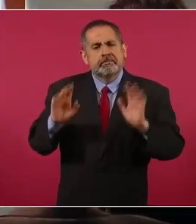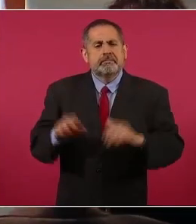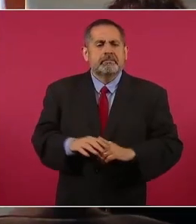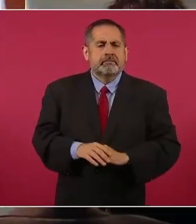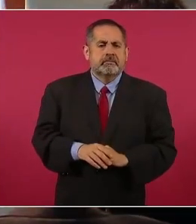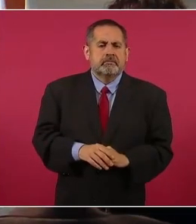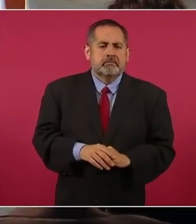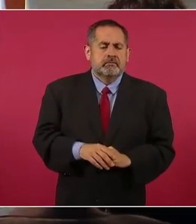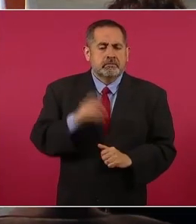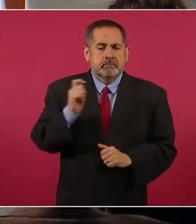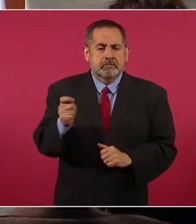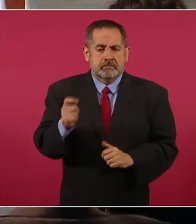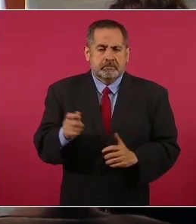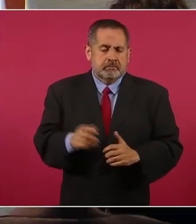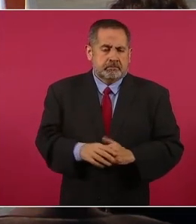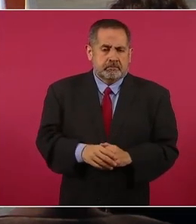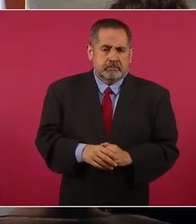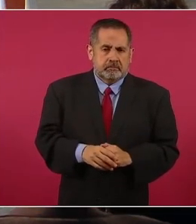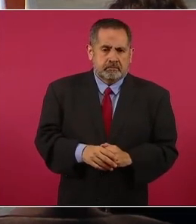y que